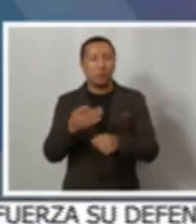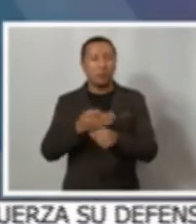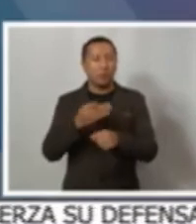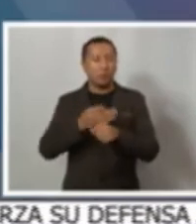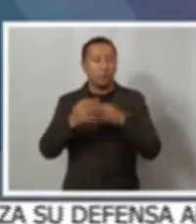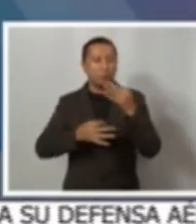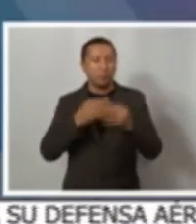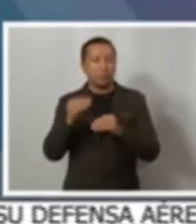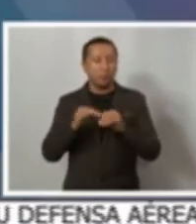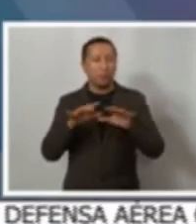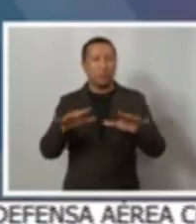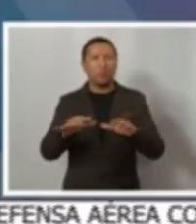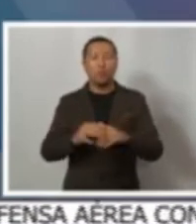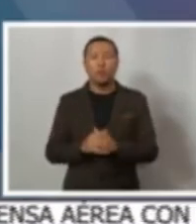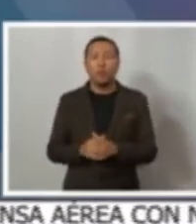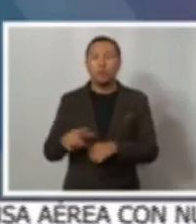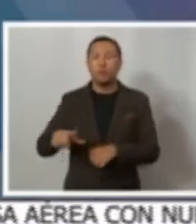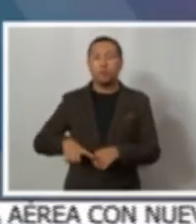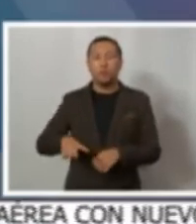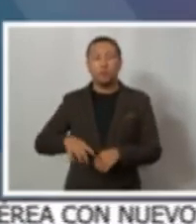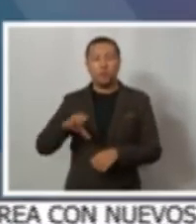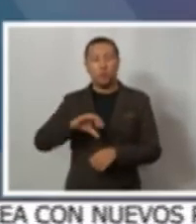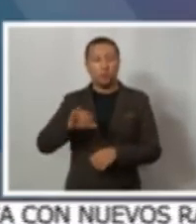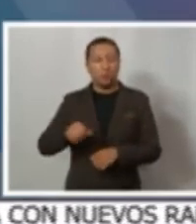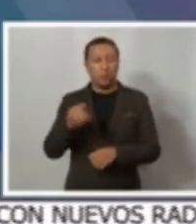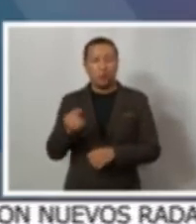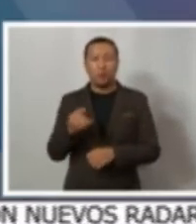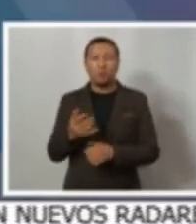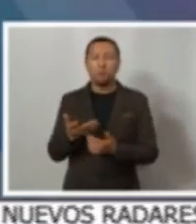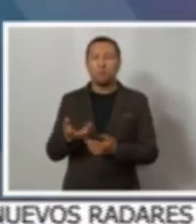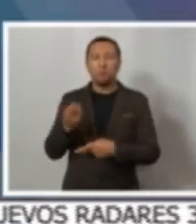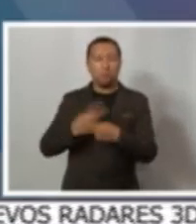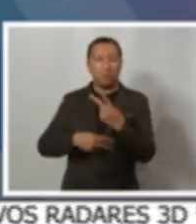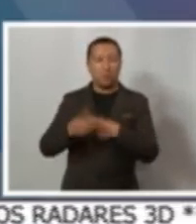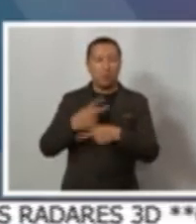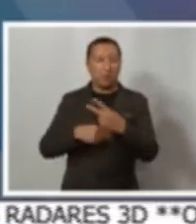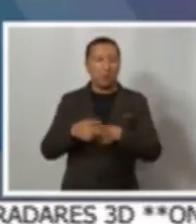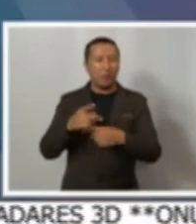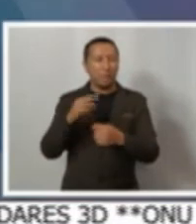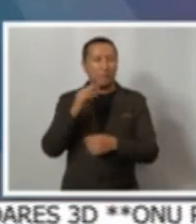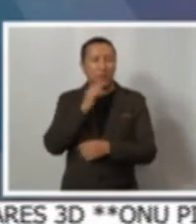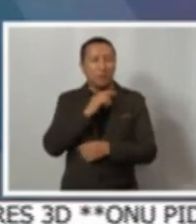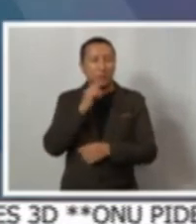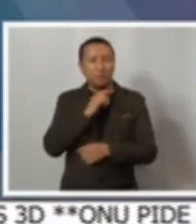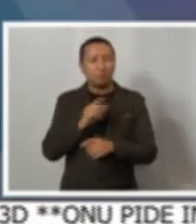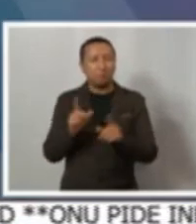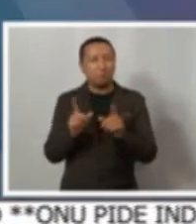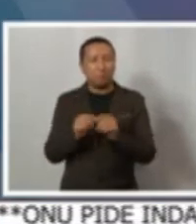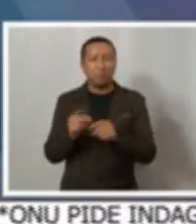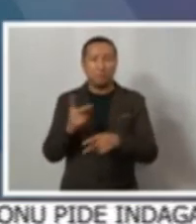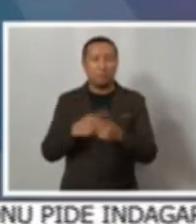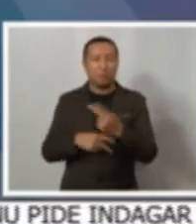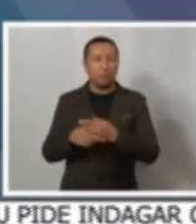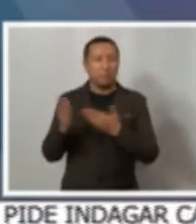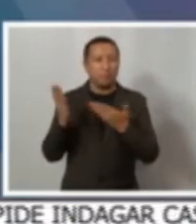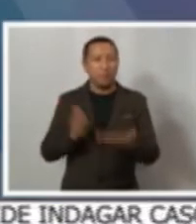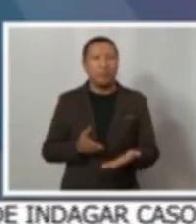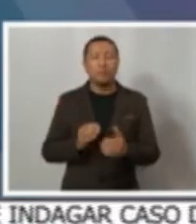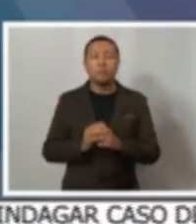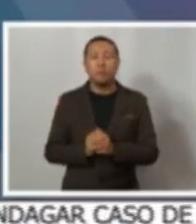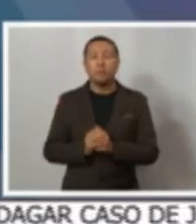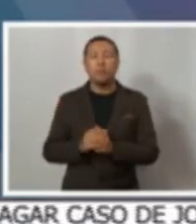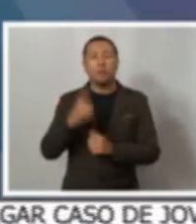de comunicación y el gobernador Carlos Joaquín estará también en breve, como ya le he anunciado desde el inicio de ese espacio, en breve platicando con